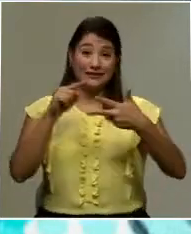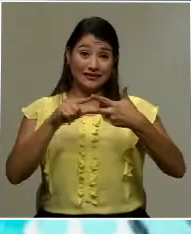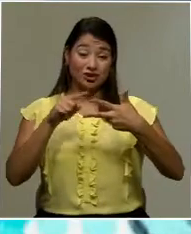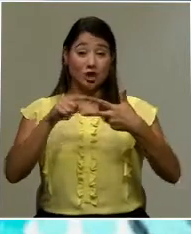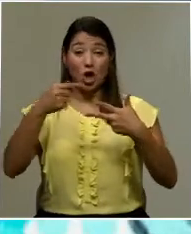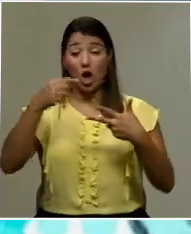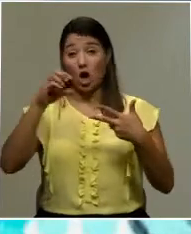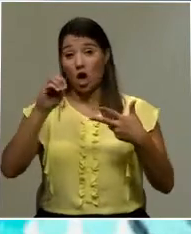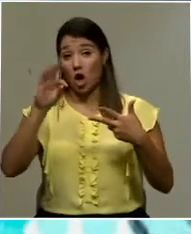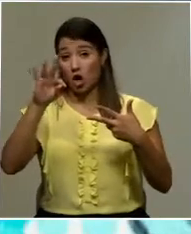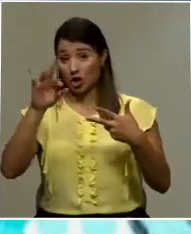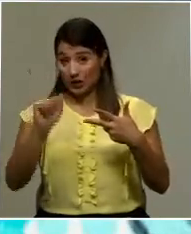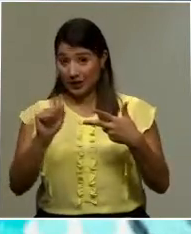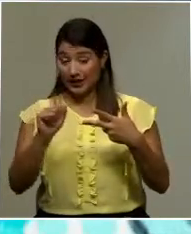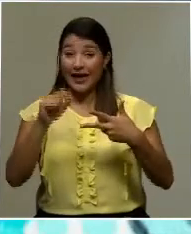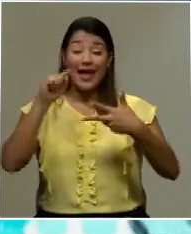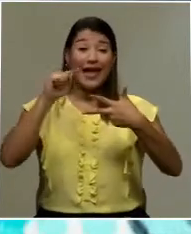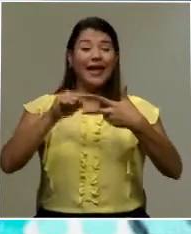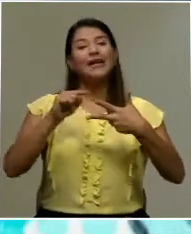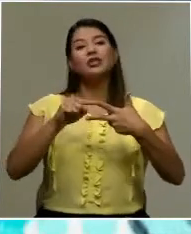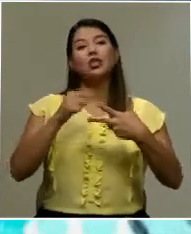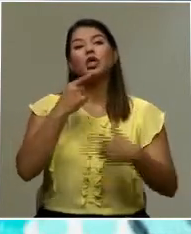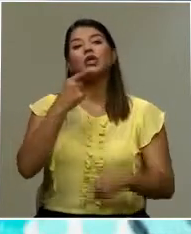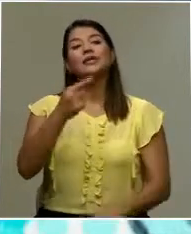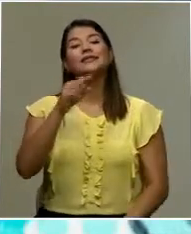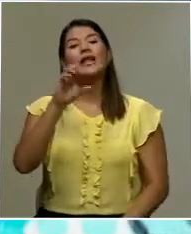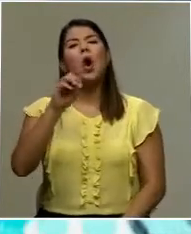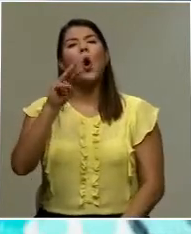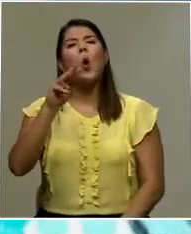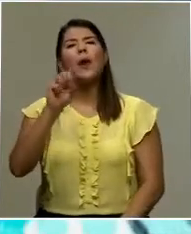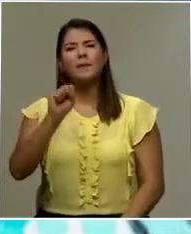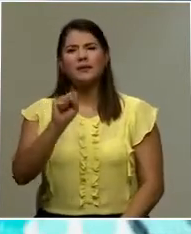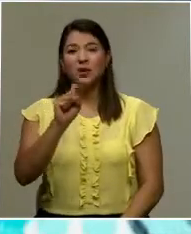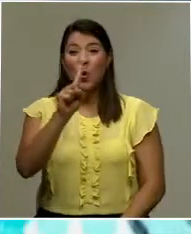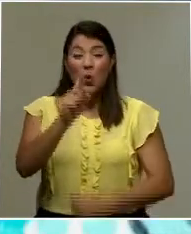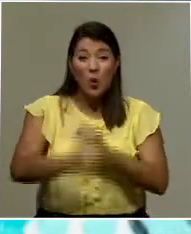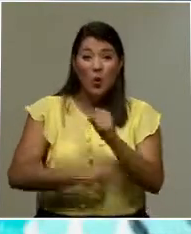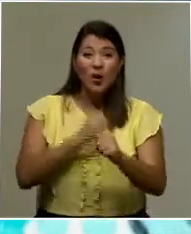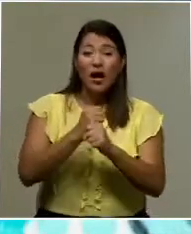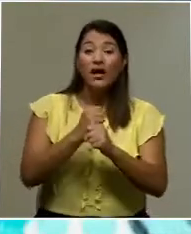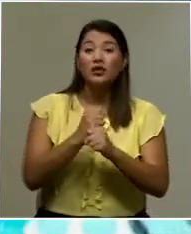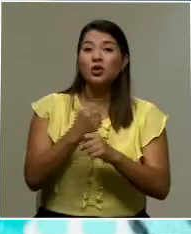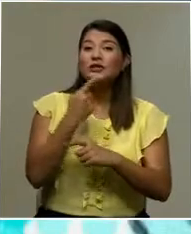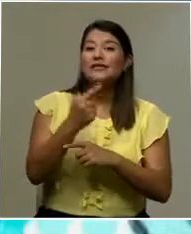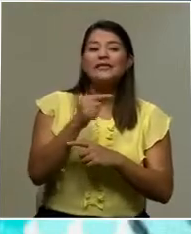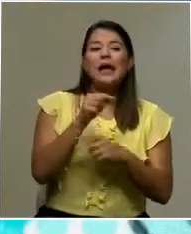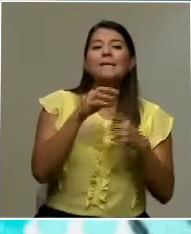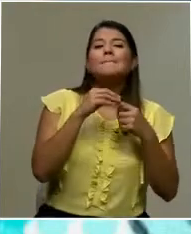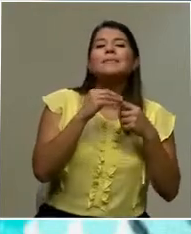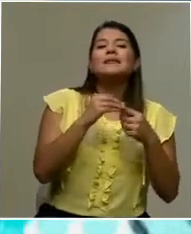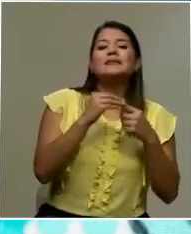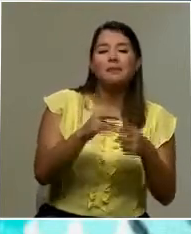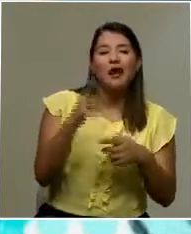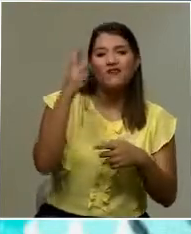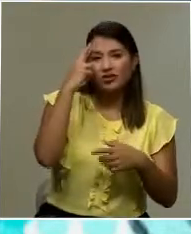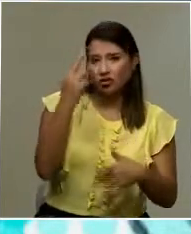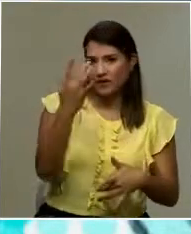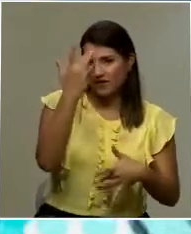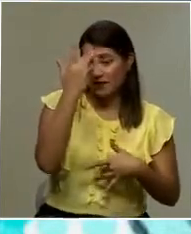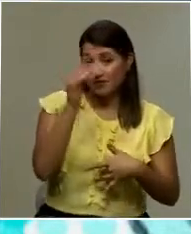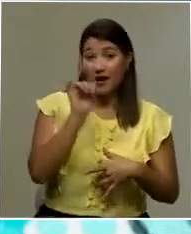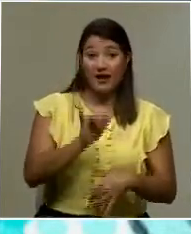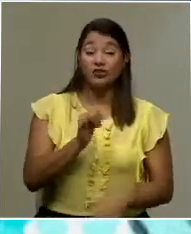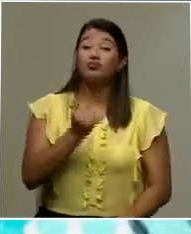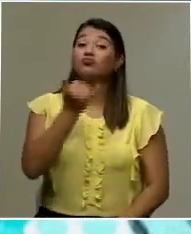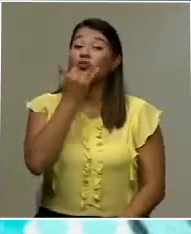gotas. Y esto es lo que nos ha dicho la OMS durante un año, que esto era la forma principal de contagio. Y esto era un error.